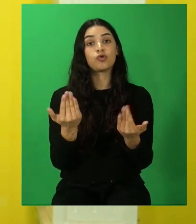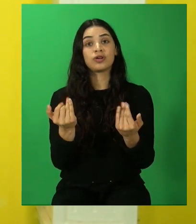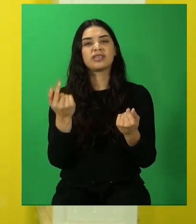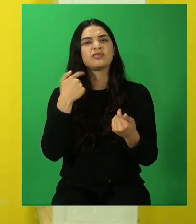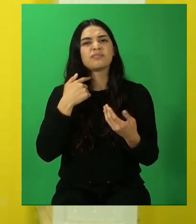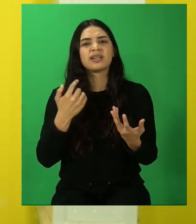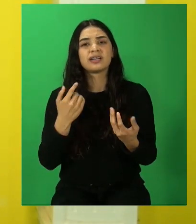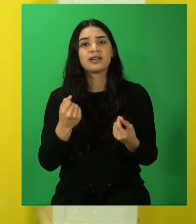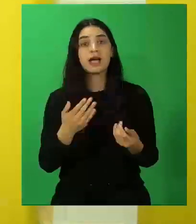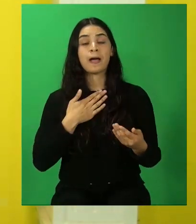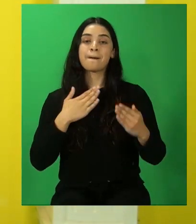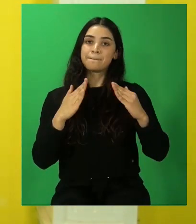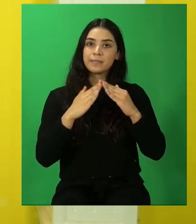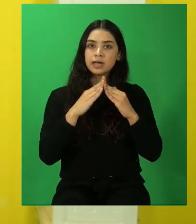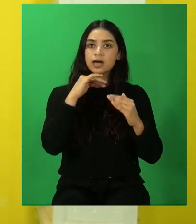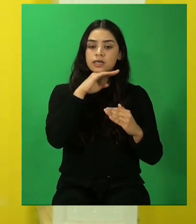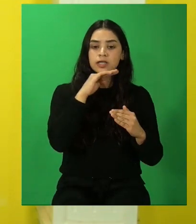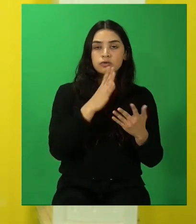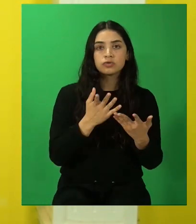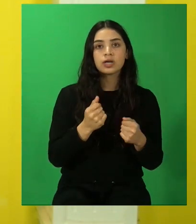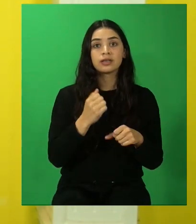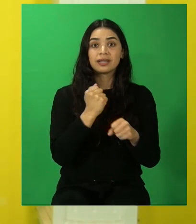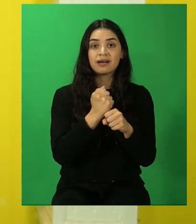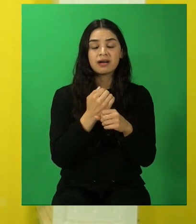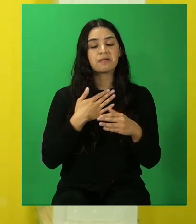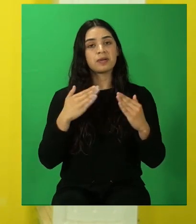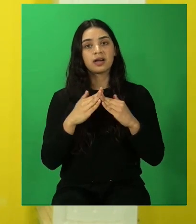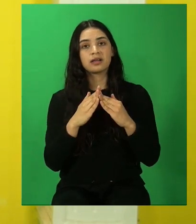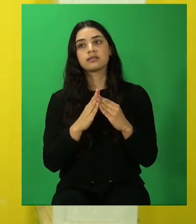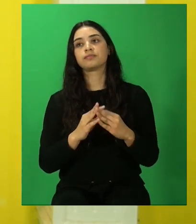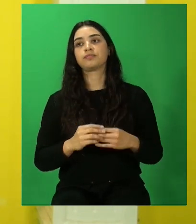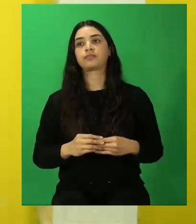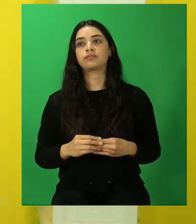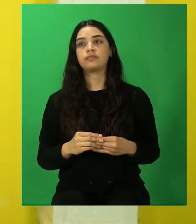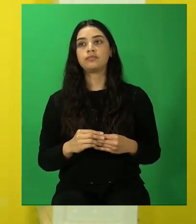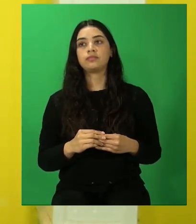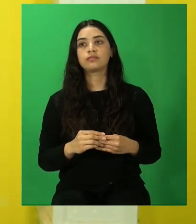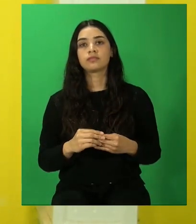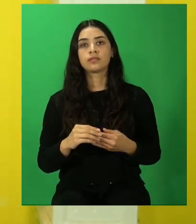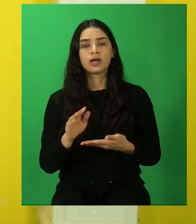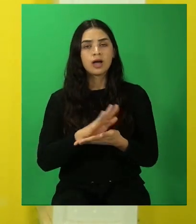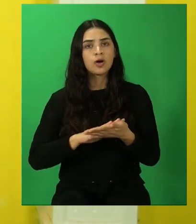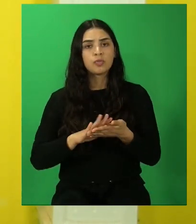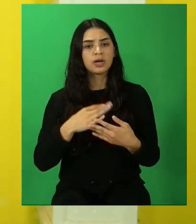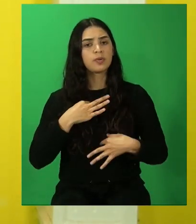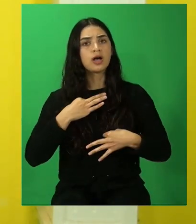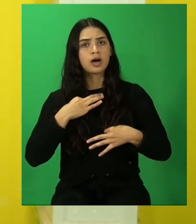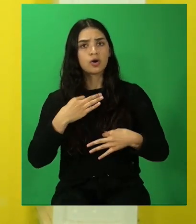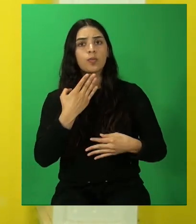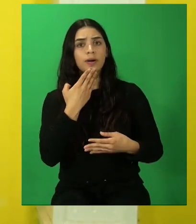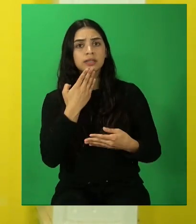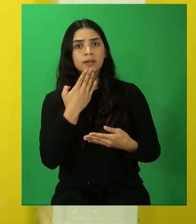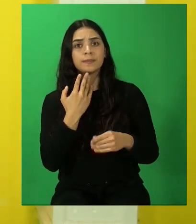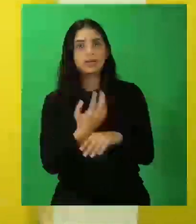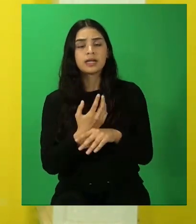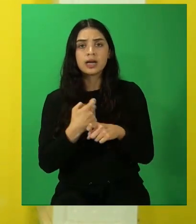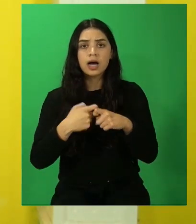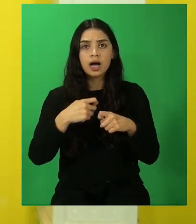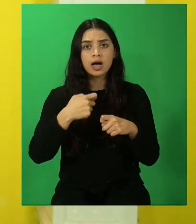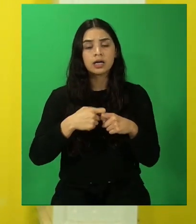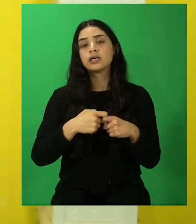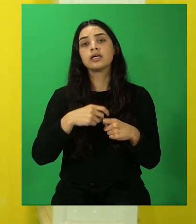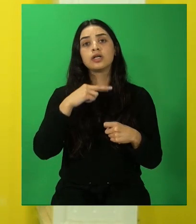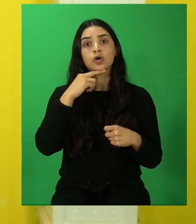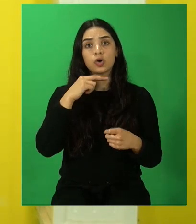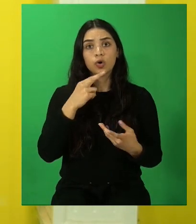día todos utilizamos el cobre sirve para algo, hasta, por ejemplo, en los calcetines. Hoy día vemos para diabéticos que va a ser un